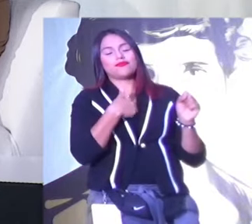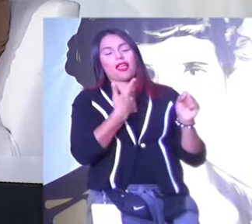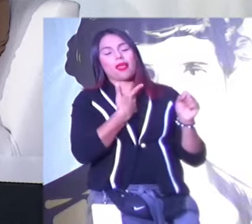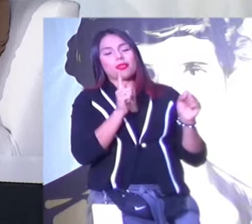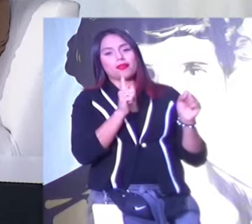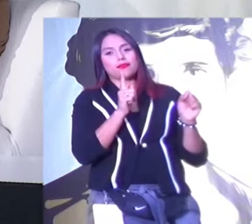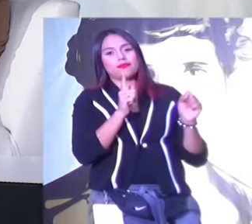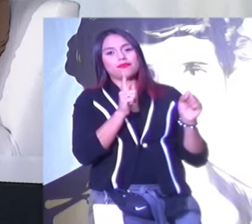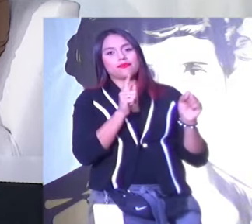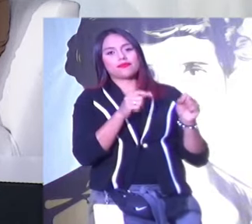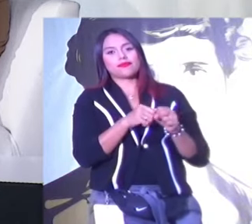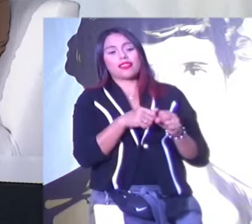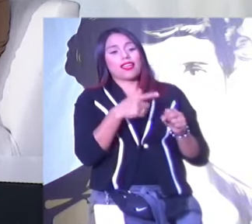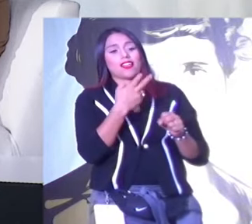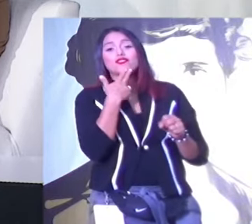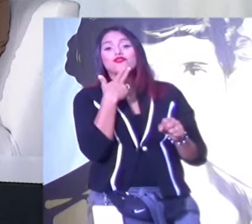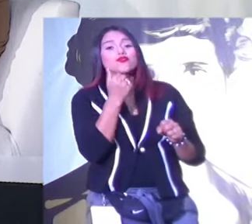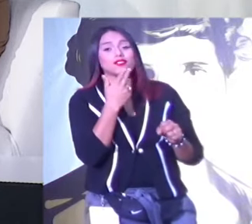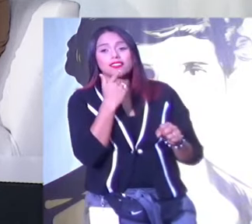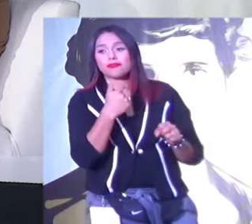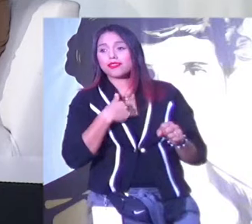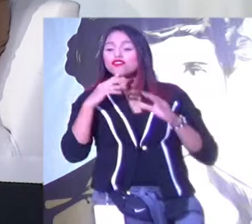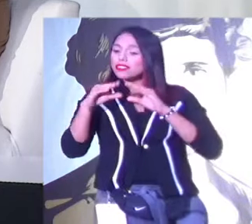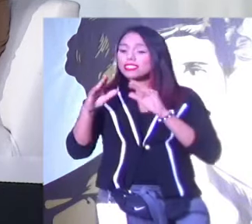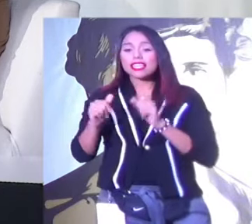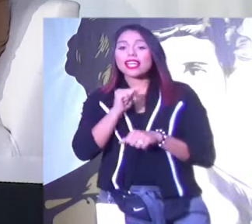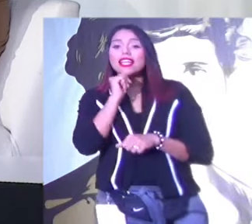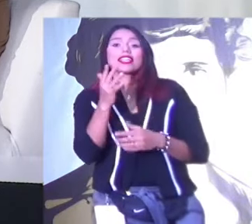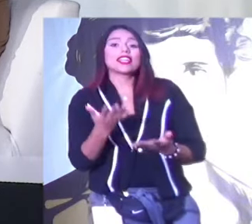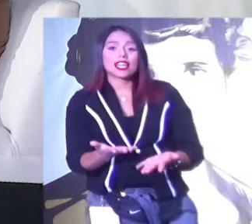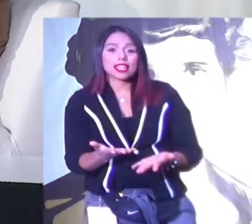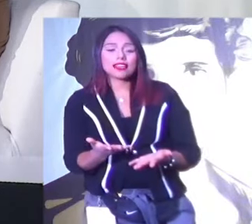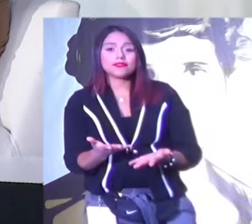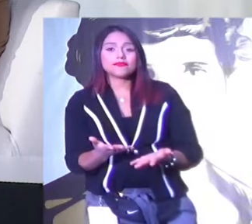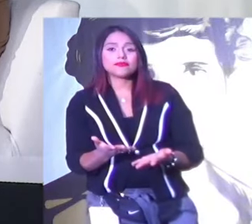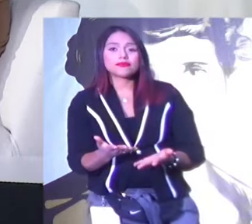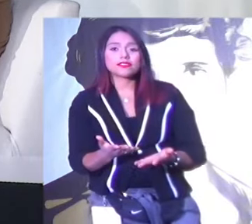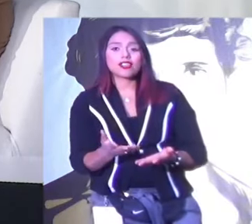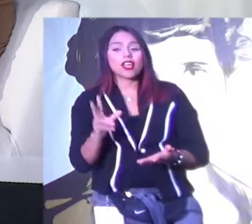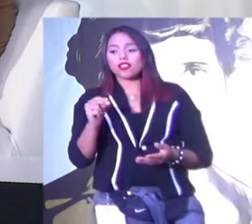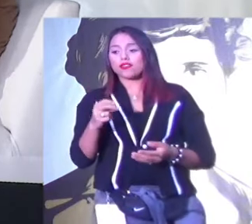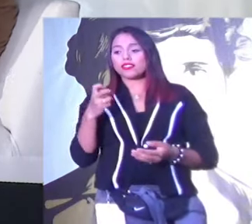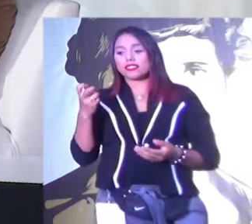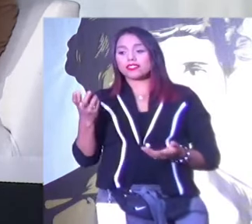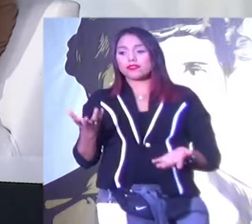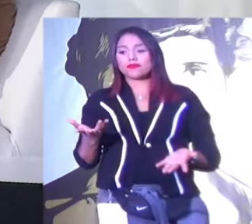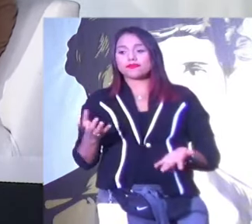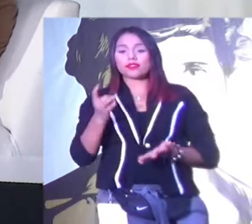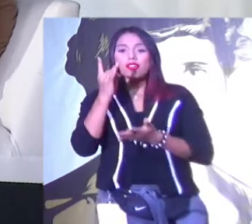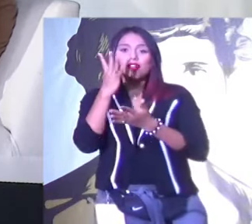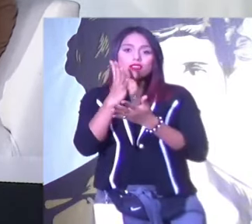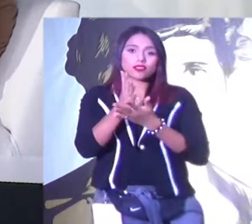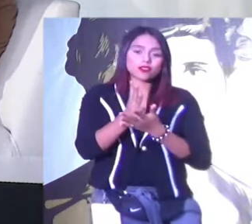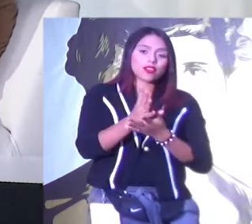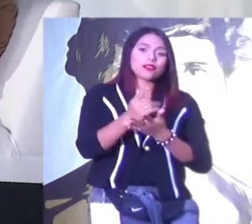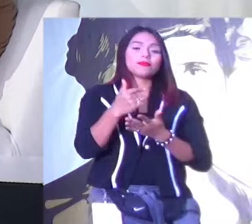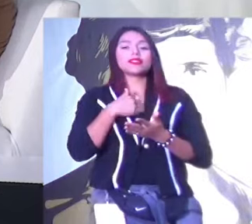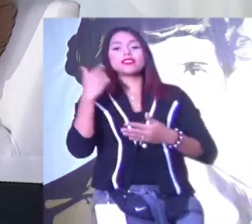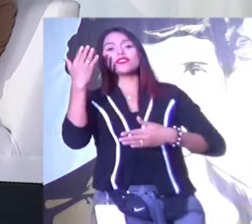de estos textos, no estoy pretendiendo enseñarte algo didáctico, no es didáctico, no, simplemente te estoy